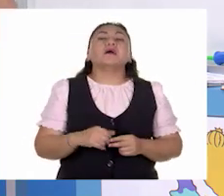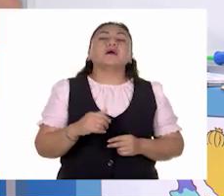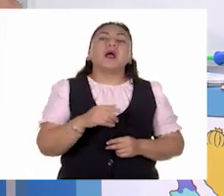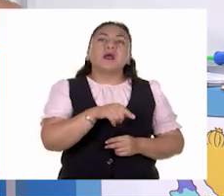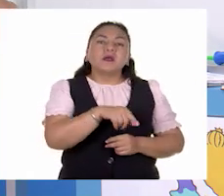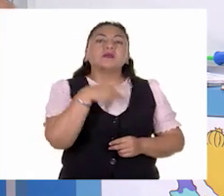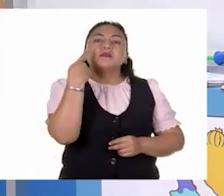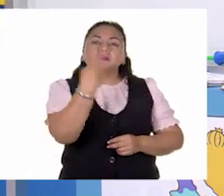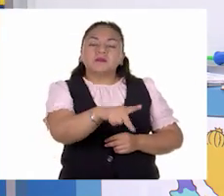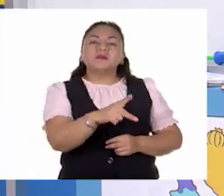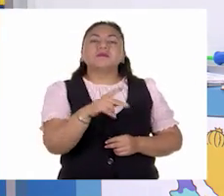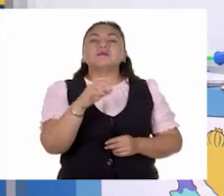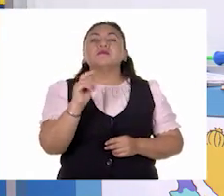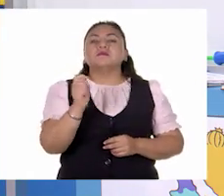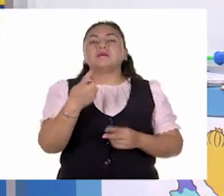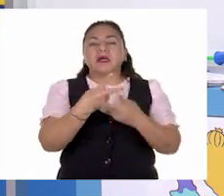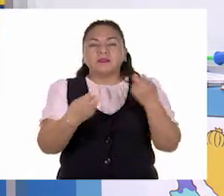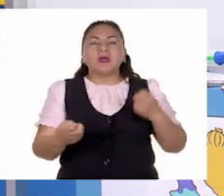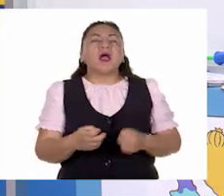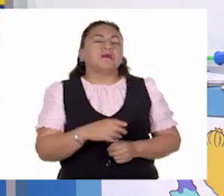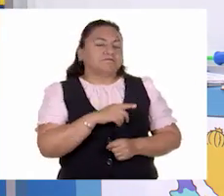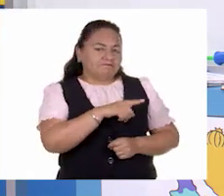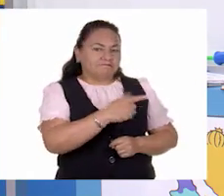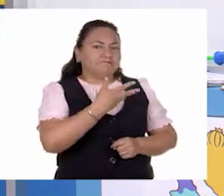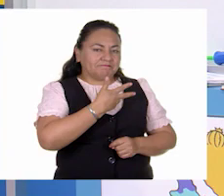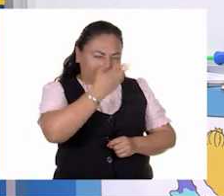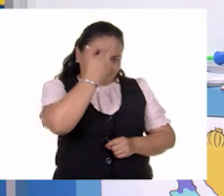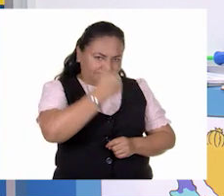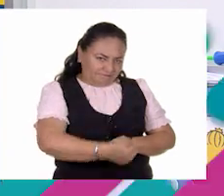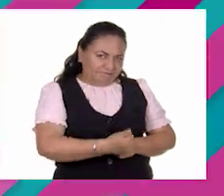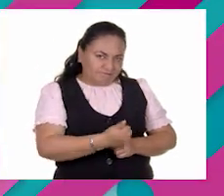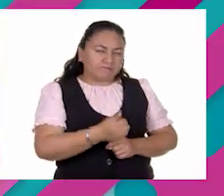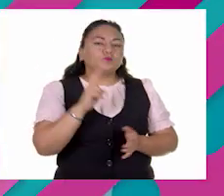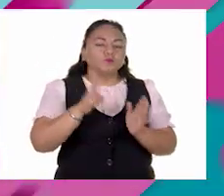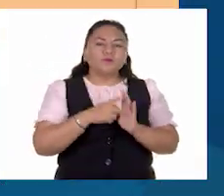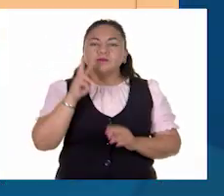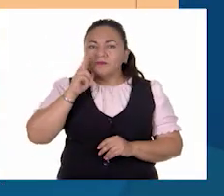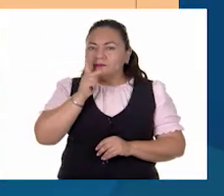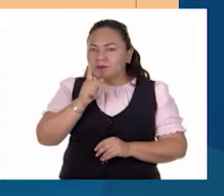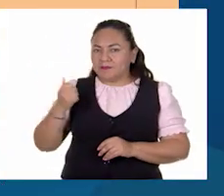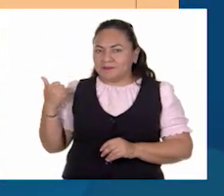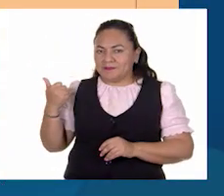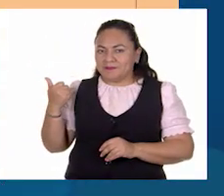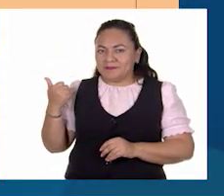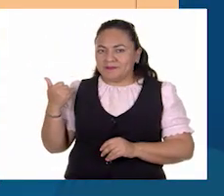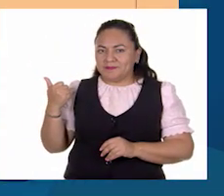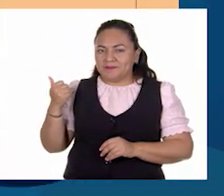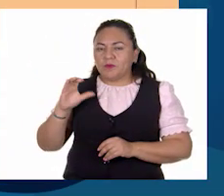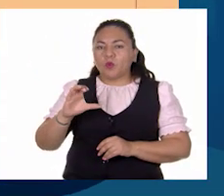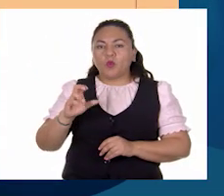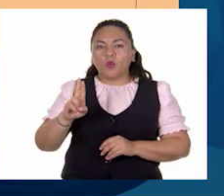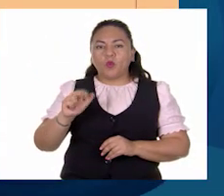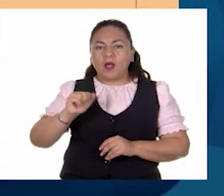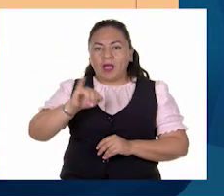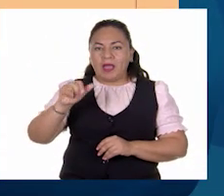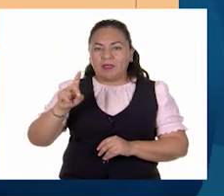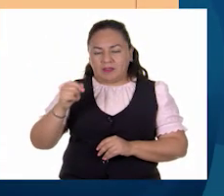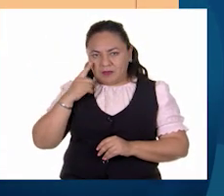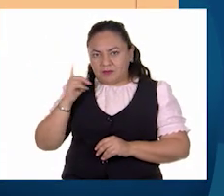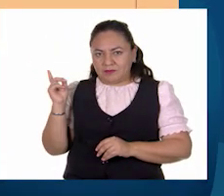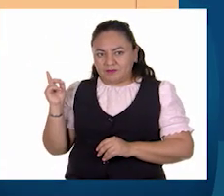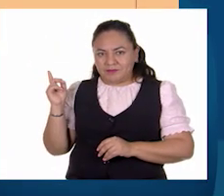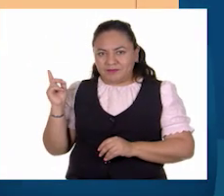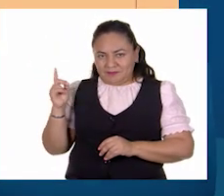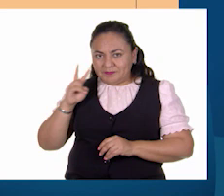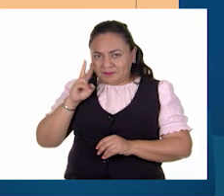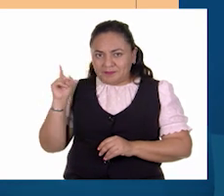Ton. Veamos nuevamente el significado de la palabra cuajada, que hace ratito nos compartió Larisa. Vamos a verla. Si se